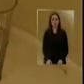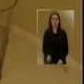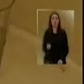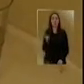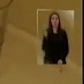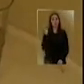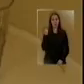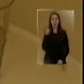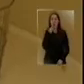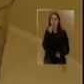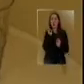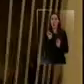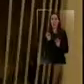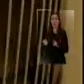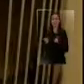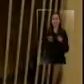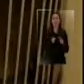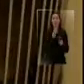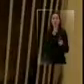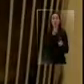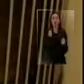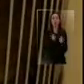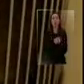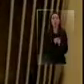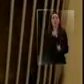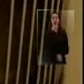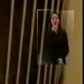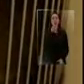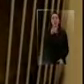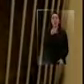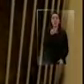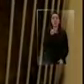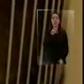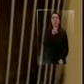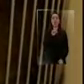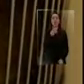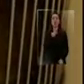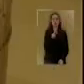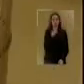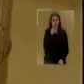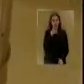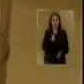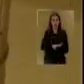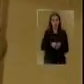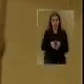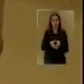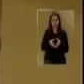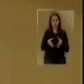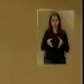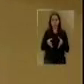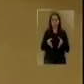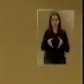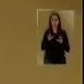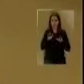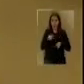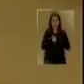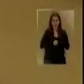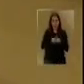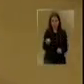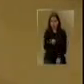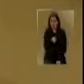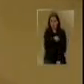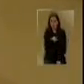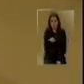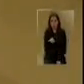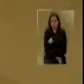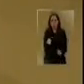normal? Lo normal. Miren el tratado con fructosa. Uy, está bien gordito. Claramente se puede ver que es mucho más grande, tiene la misma edad,